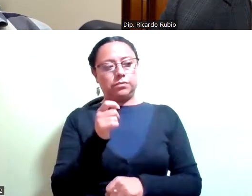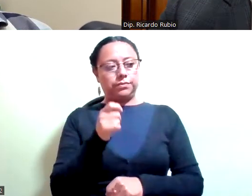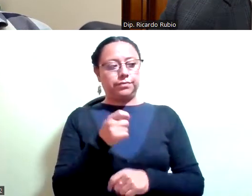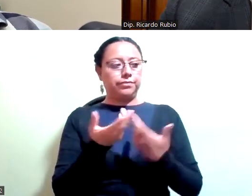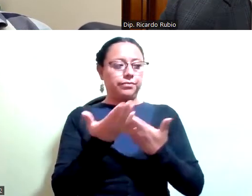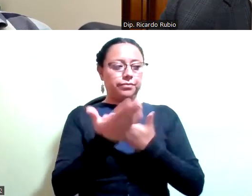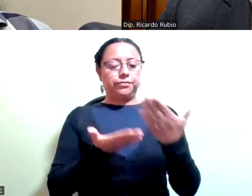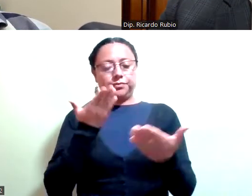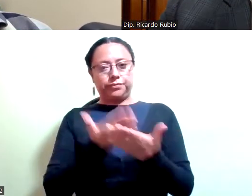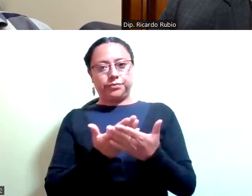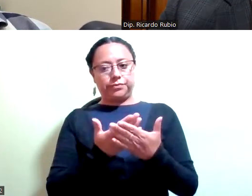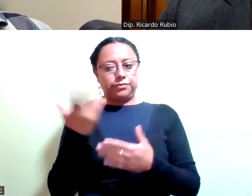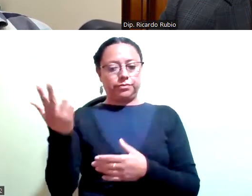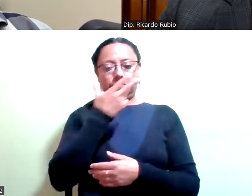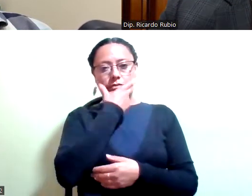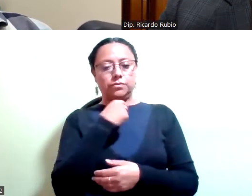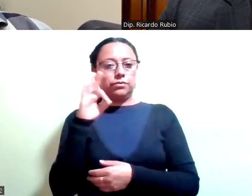propuesta del diputado Franzoni